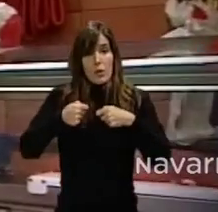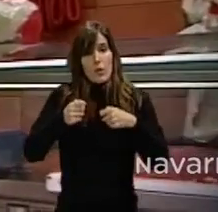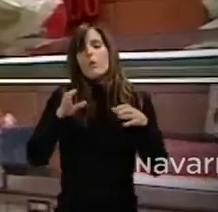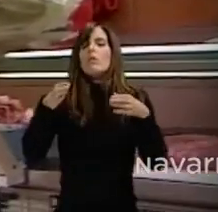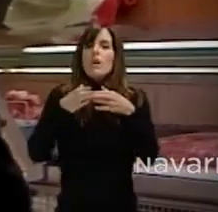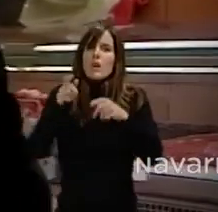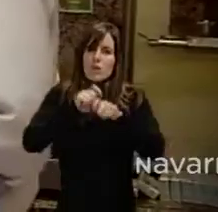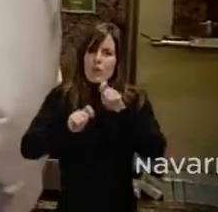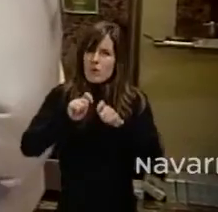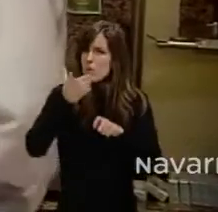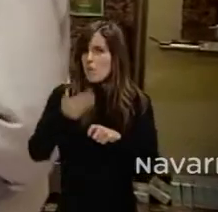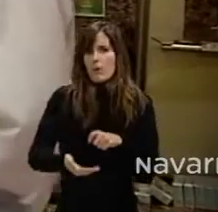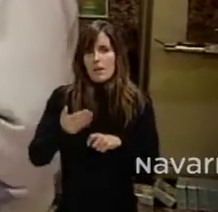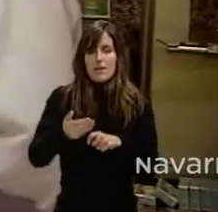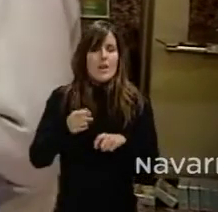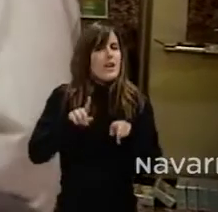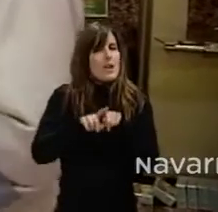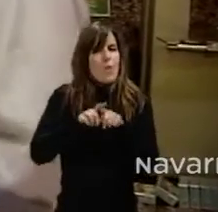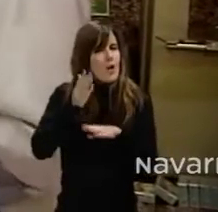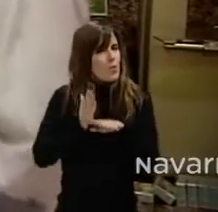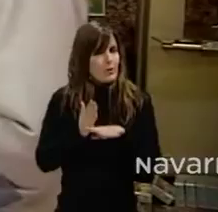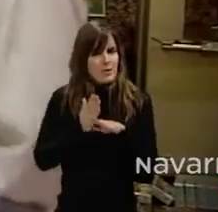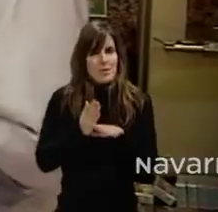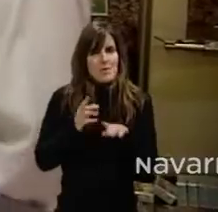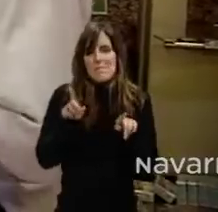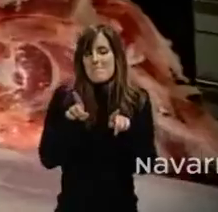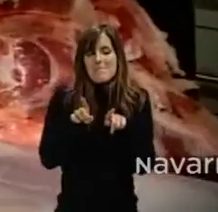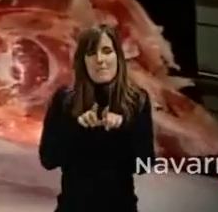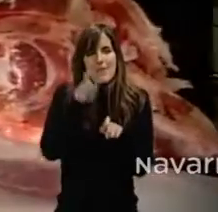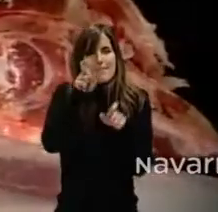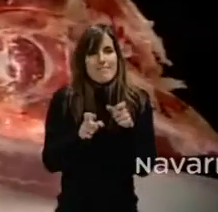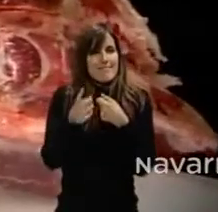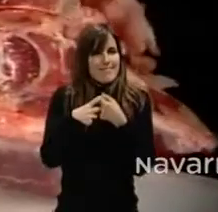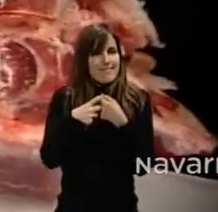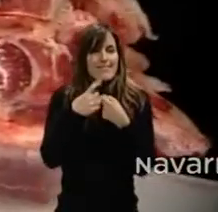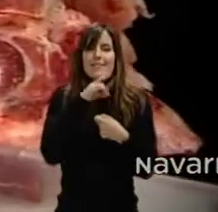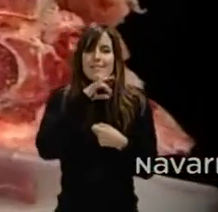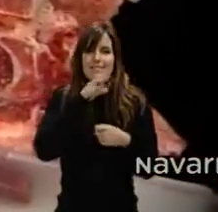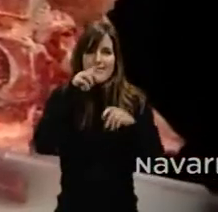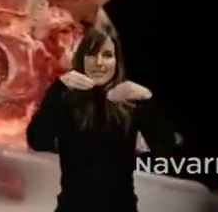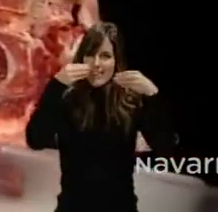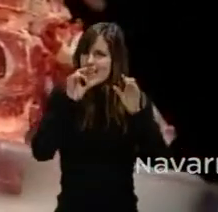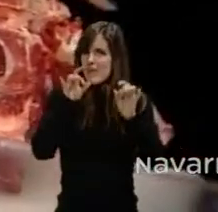es como tan importante como el cuchillo o como la sonrisa cuando entra una señora o un señor